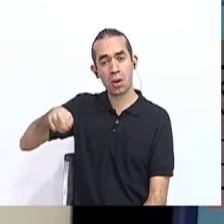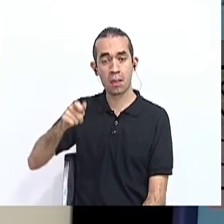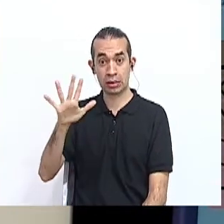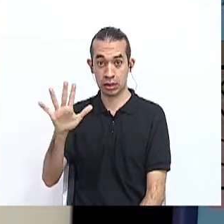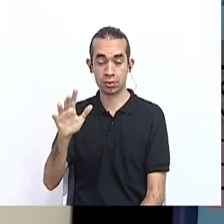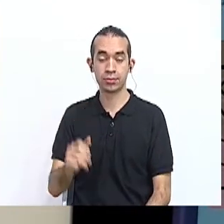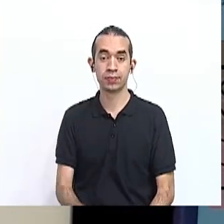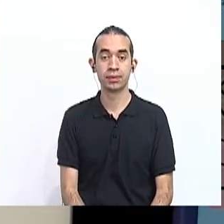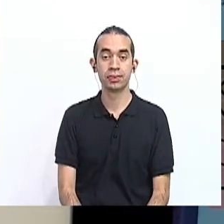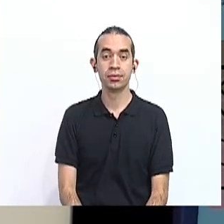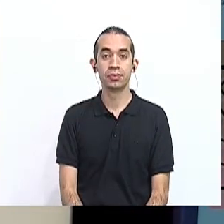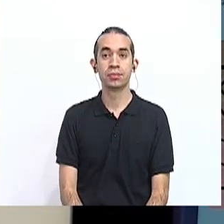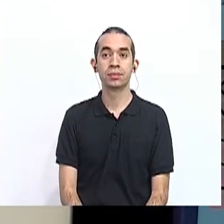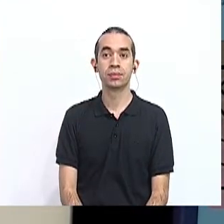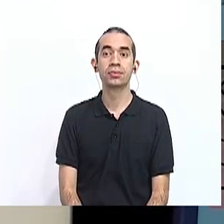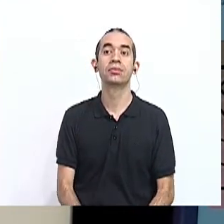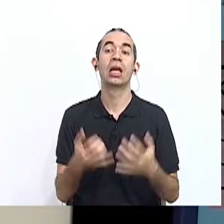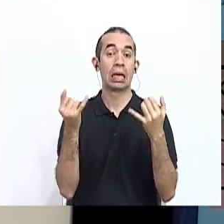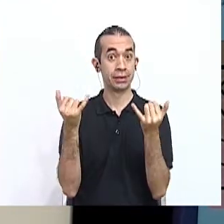264,5. Ahora